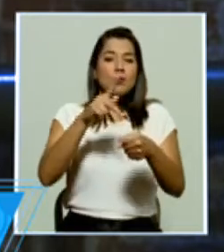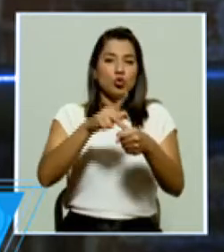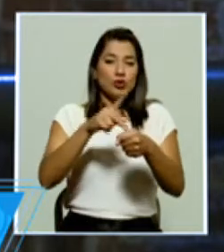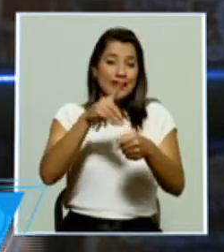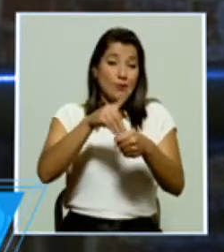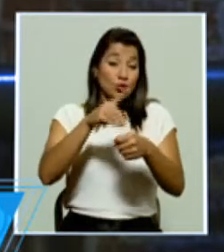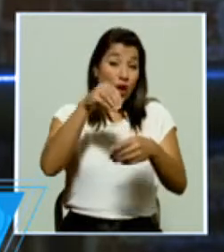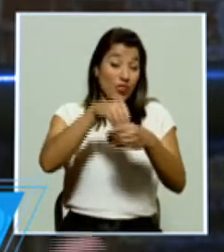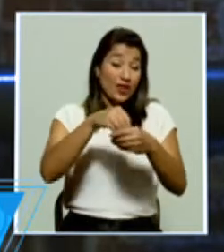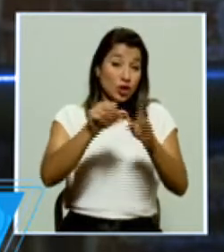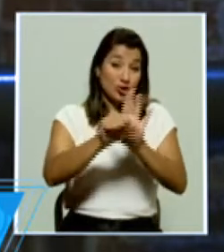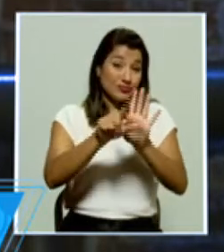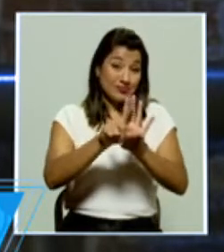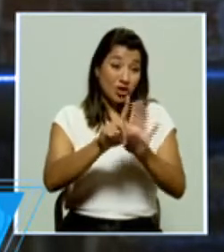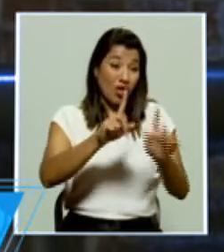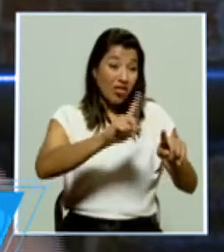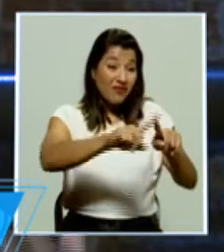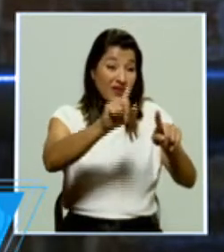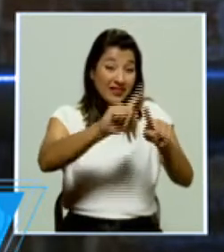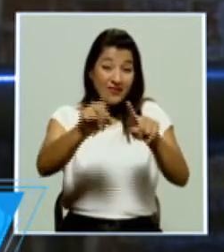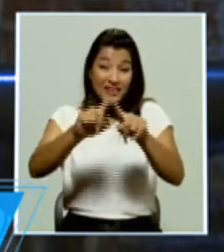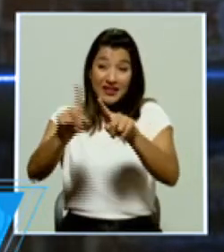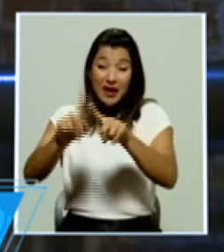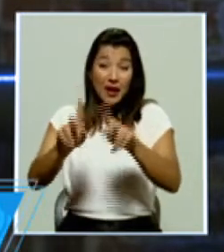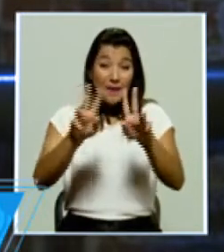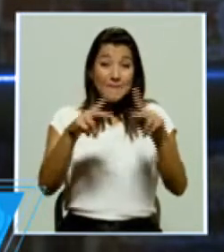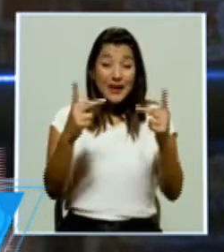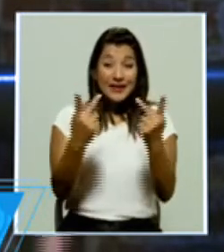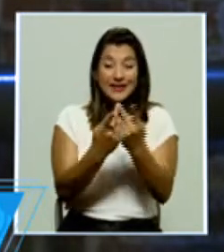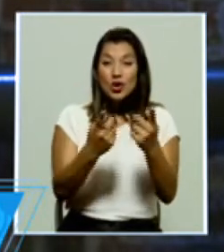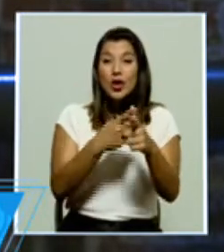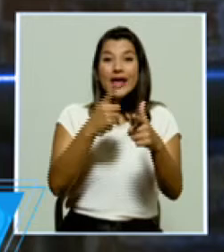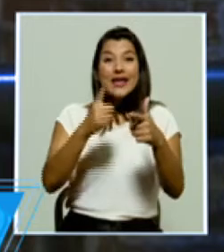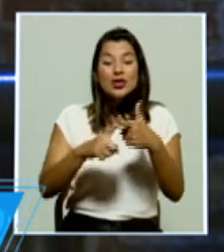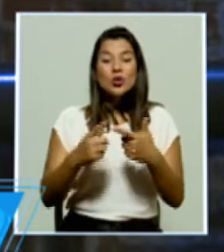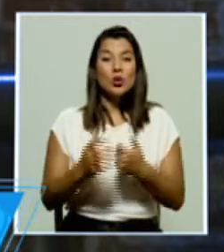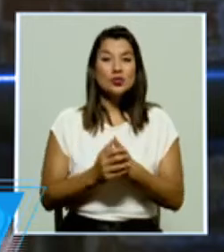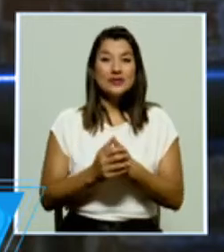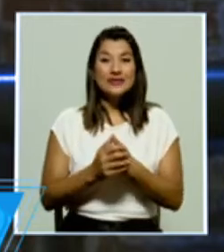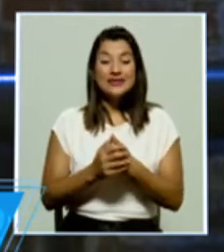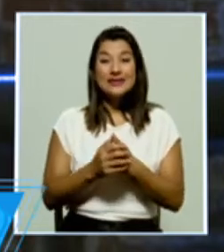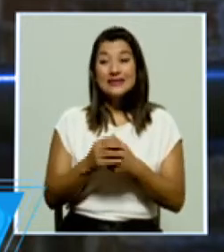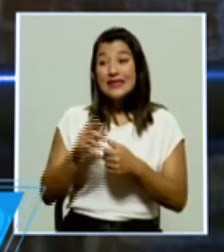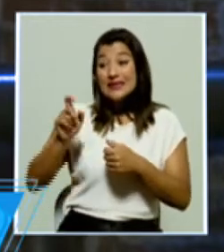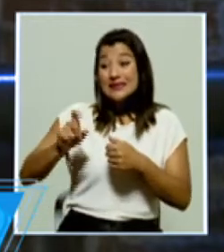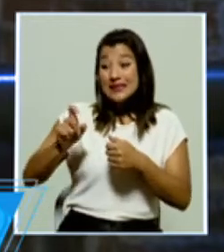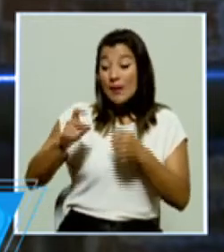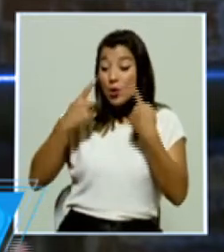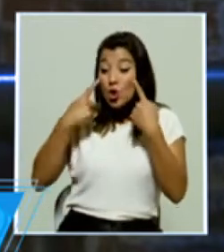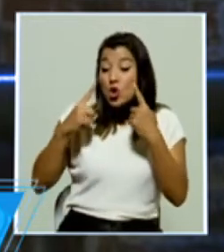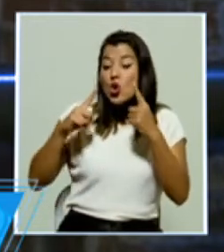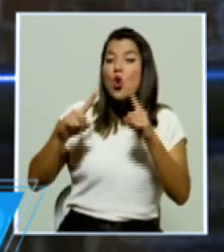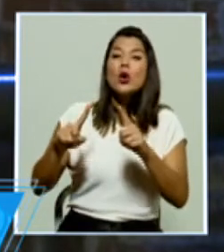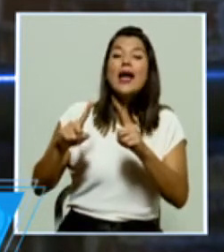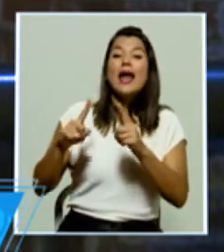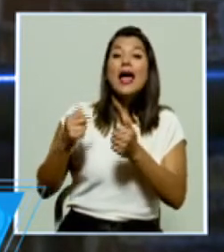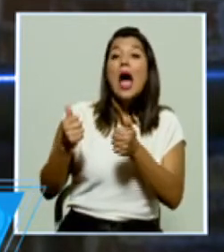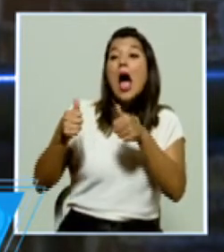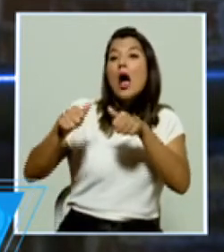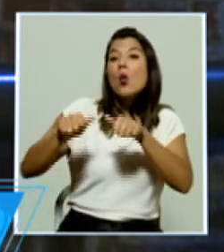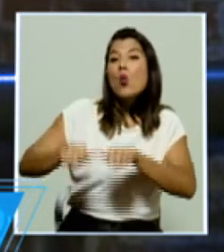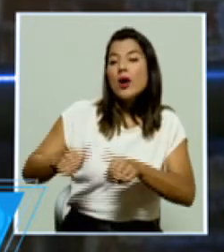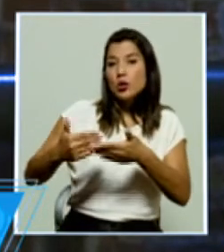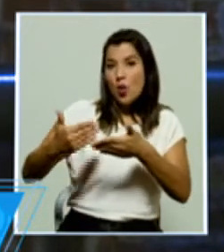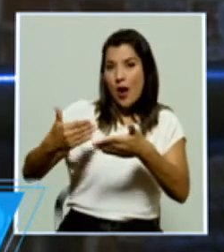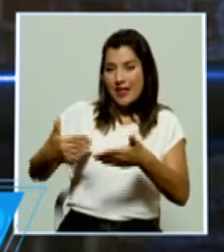más y por lo tanto espacios alternativos que generen acuerdos previos que lleguen con un ambiente de cierto nivel de consenso y de cierta